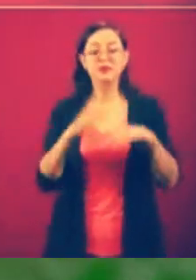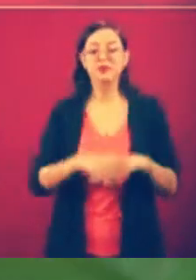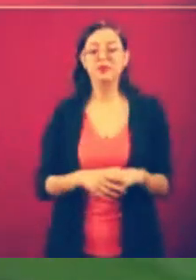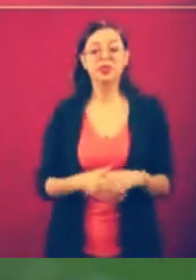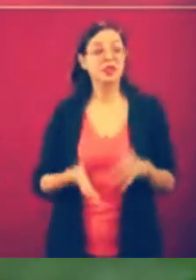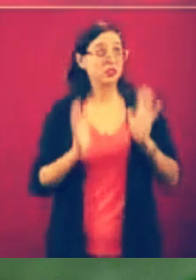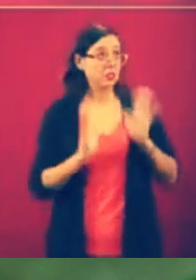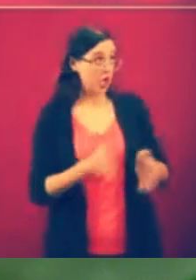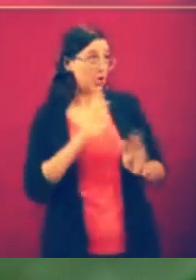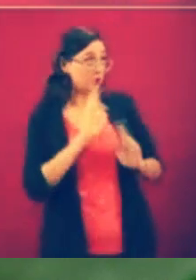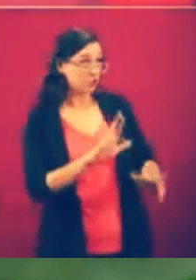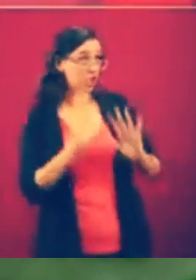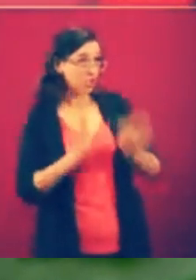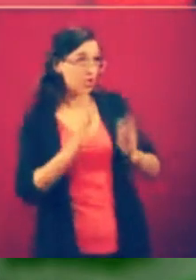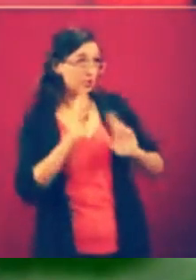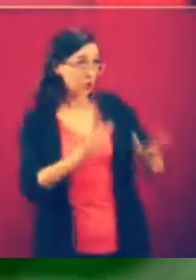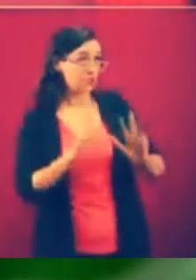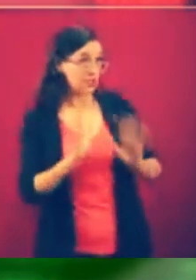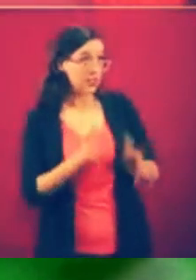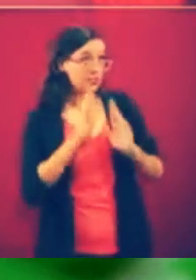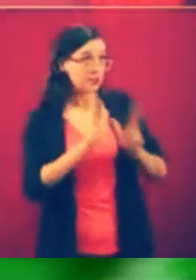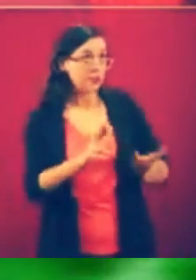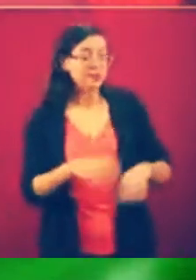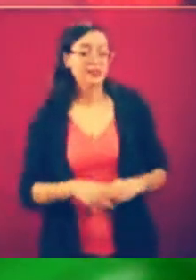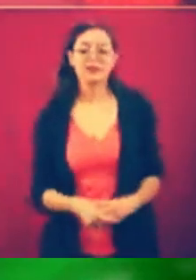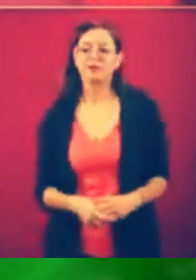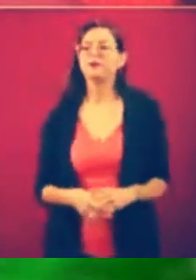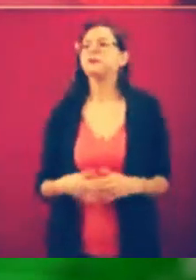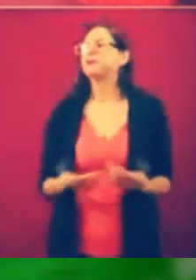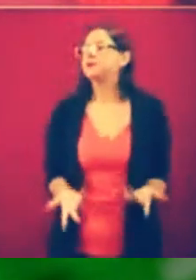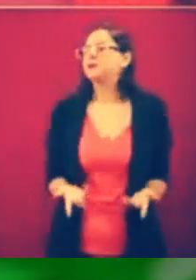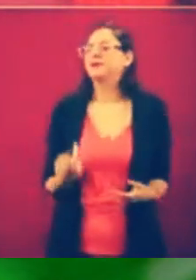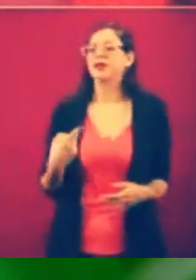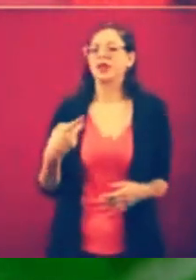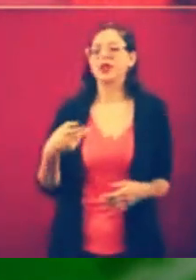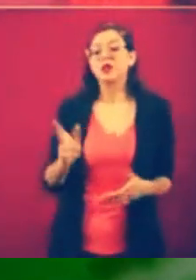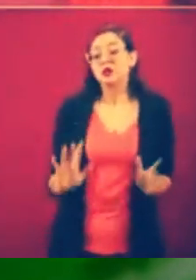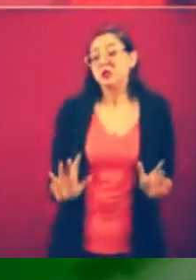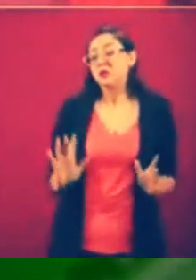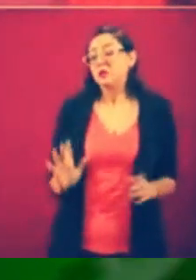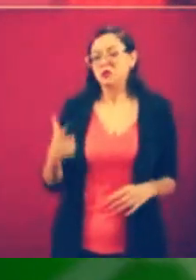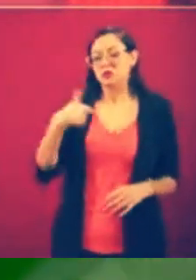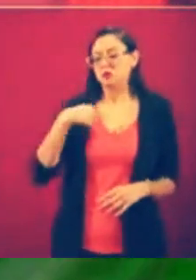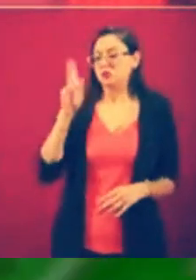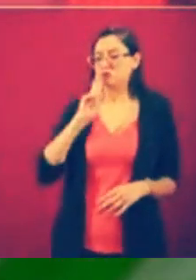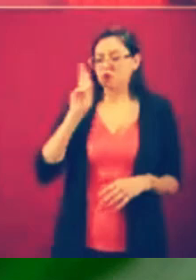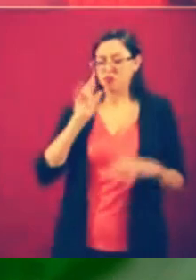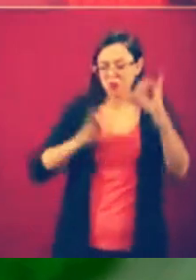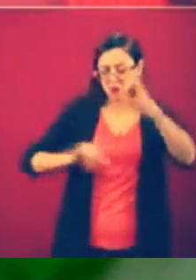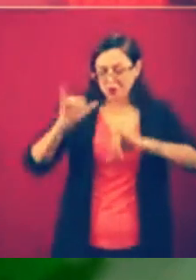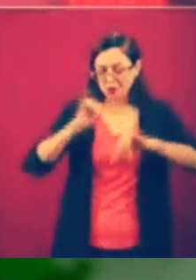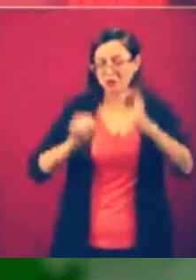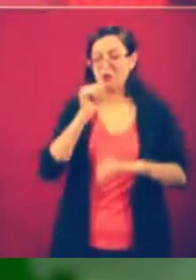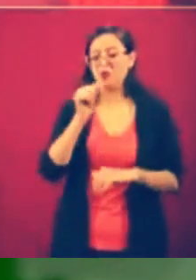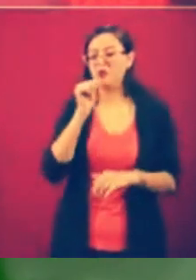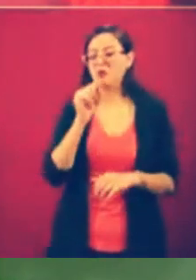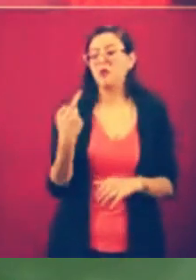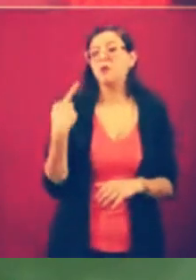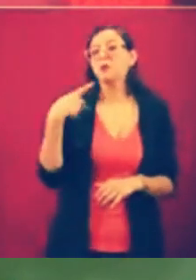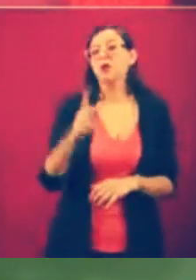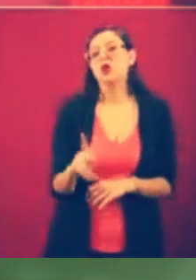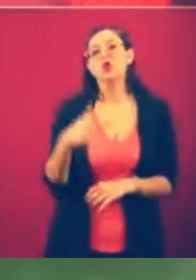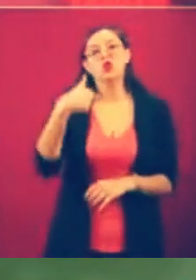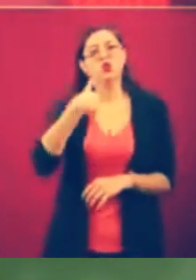resultado. Que no me la había hecho, pero como tengo que ir, eso dice el Reforma y el